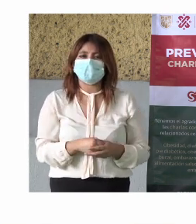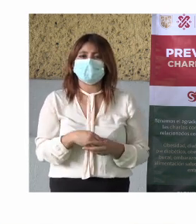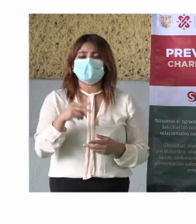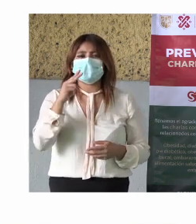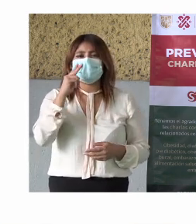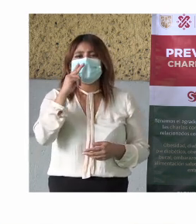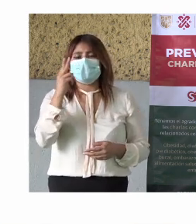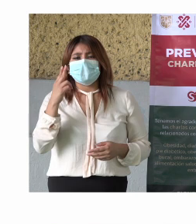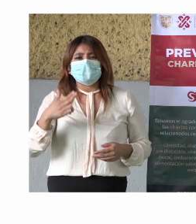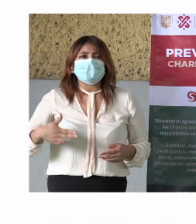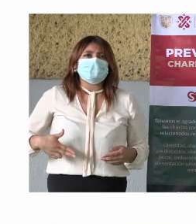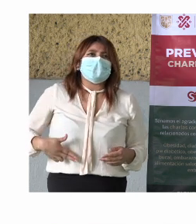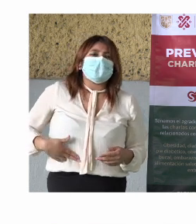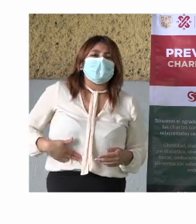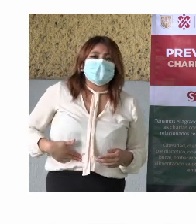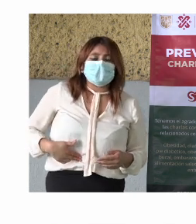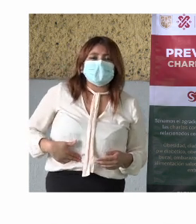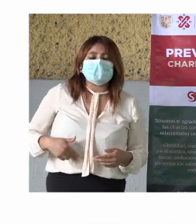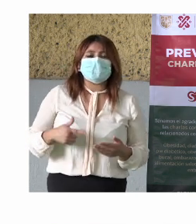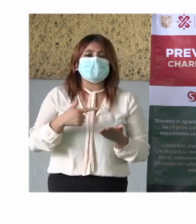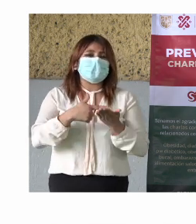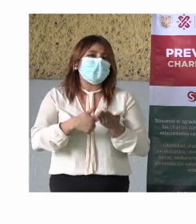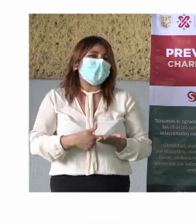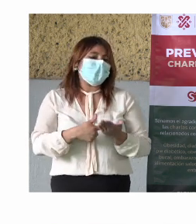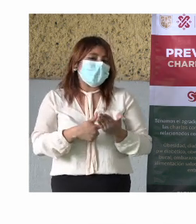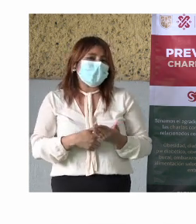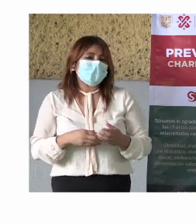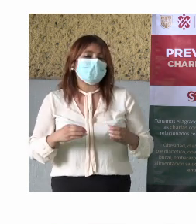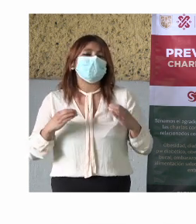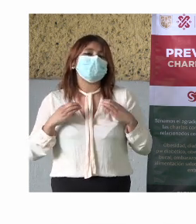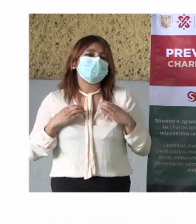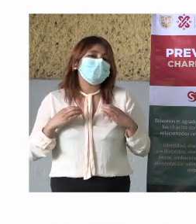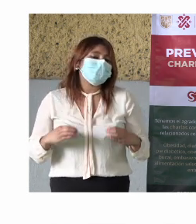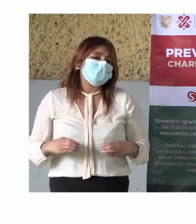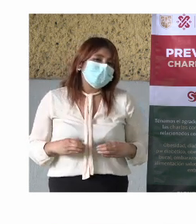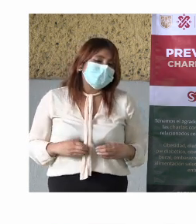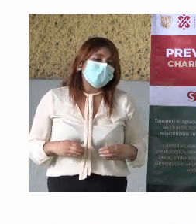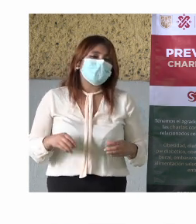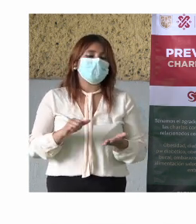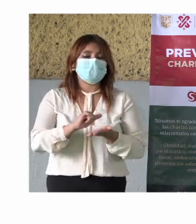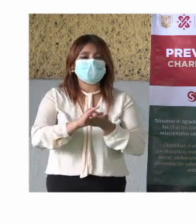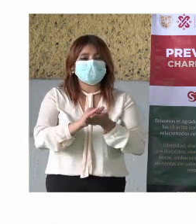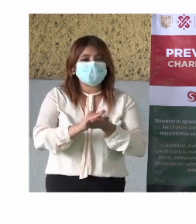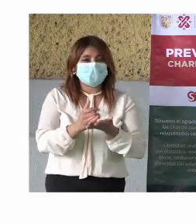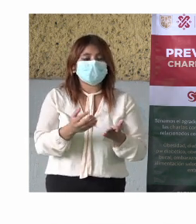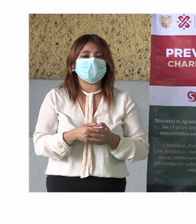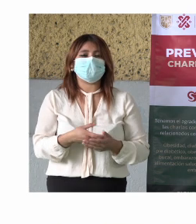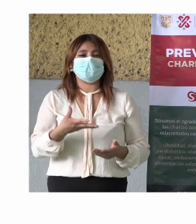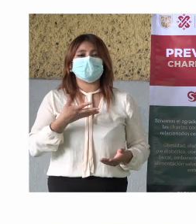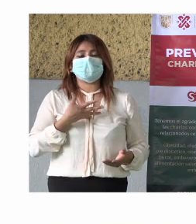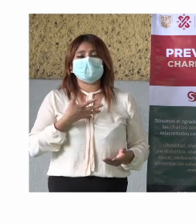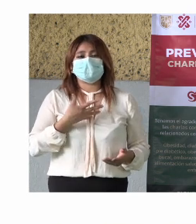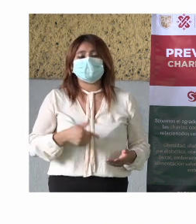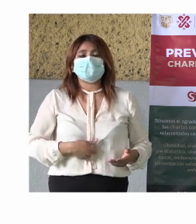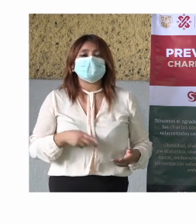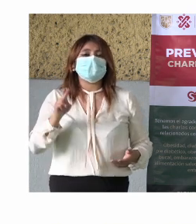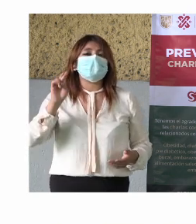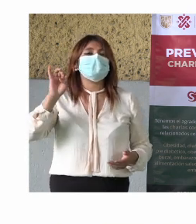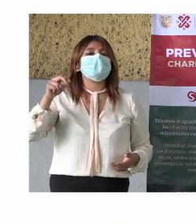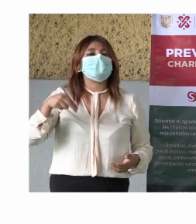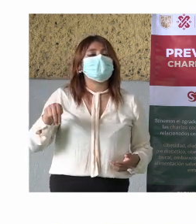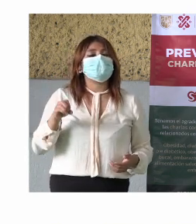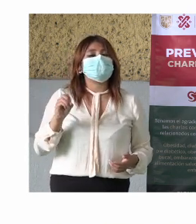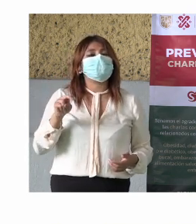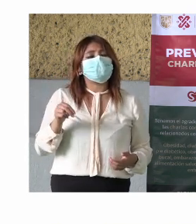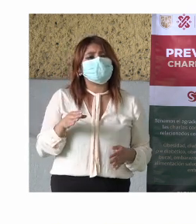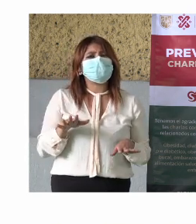intestino, al hígado, a la grasa de nuestro cuerpo, al tejido adiposo. Tenemos también al riñón, al páncreas.